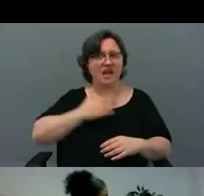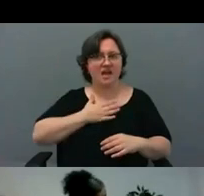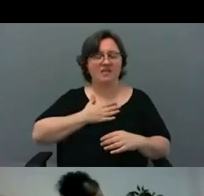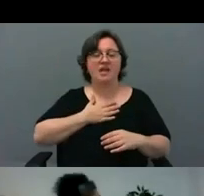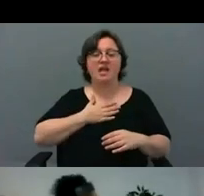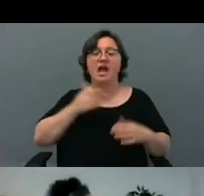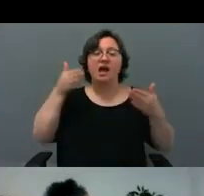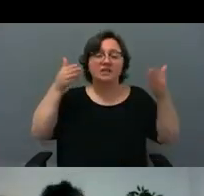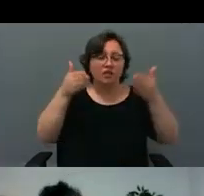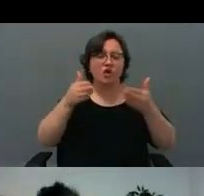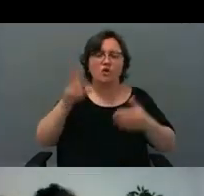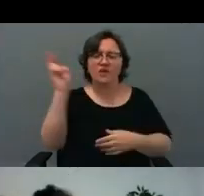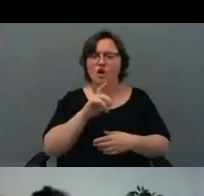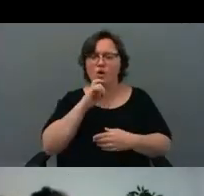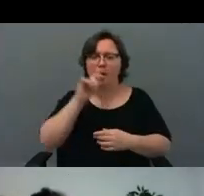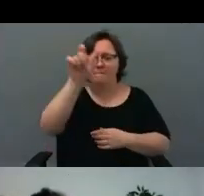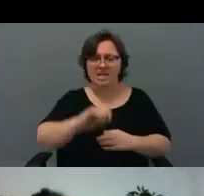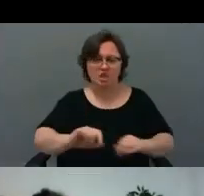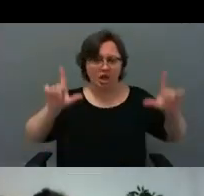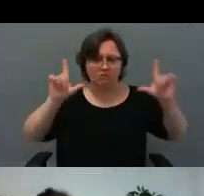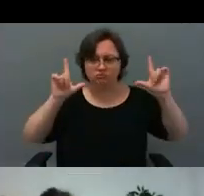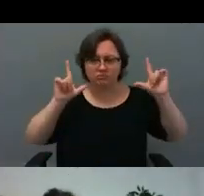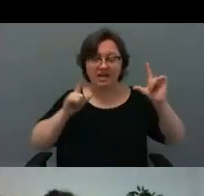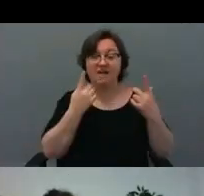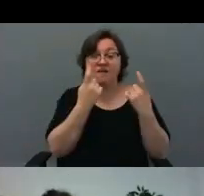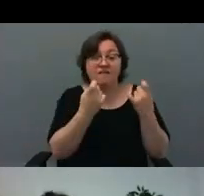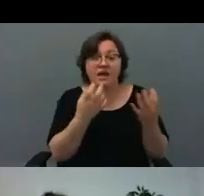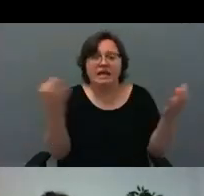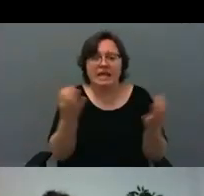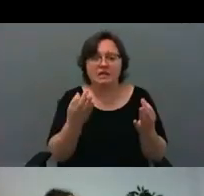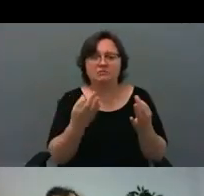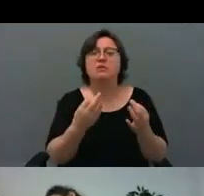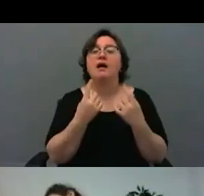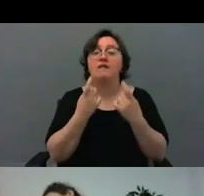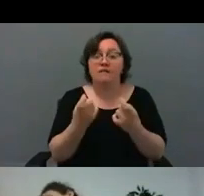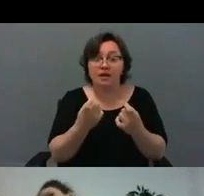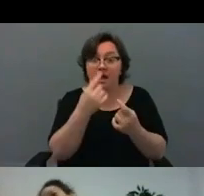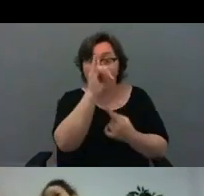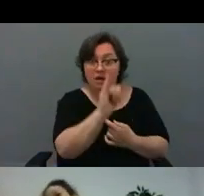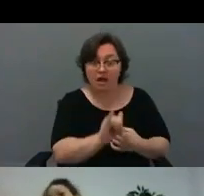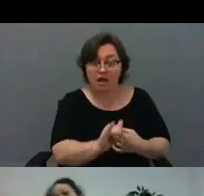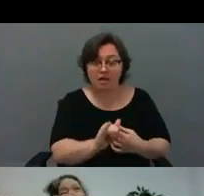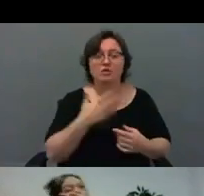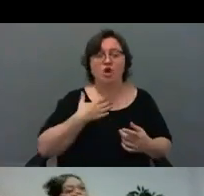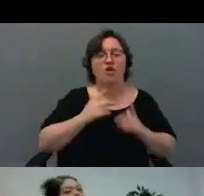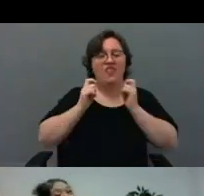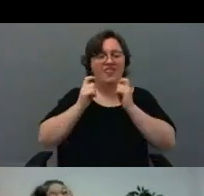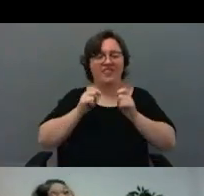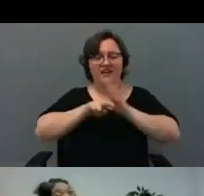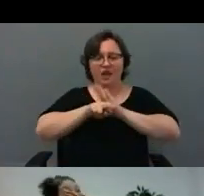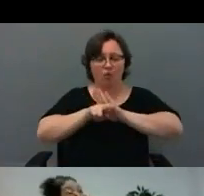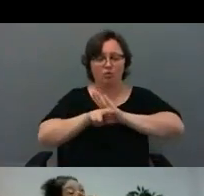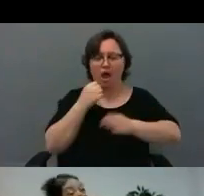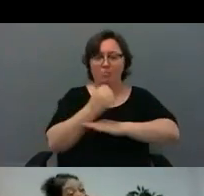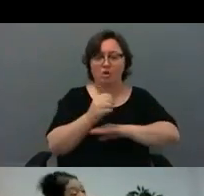centrada en la persona. Es decir, es ver qué necesita cada persona y en función de lo que necesite, dárselo, darle los apoyos